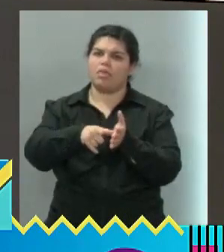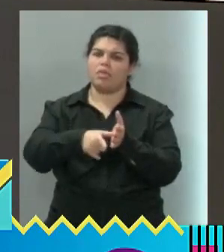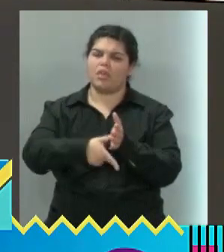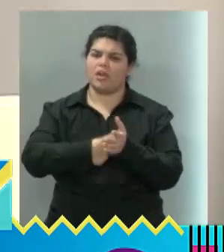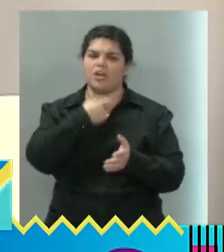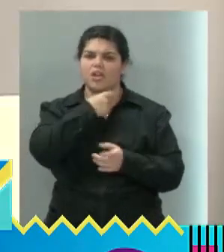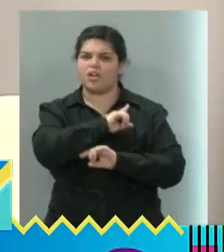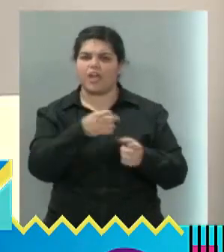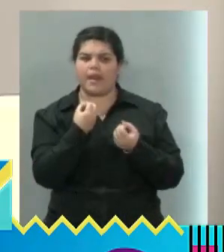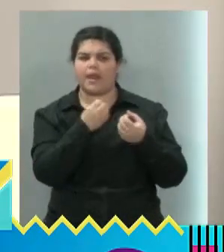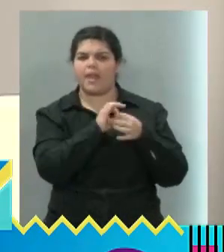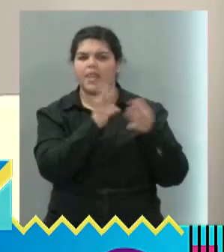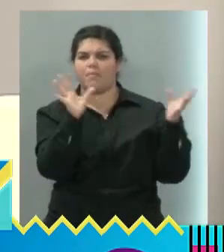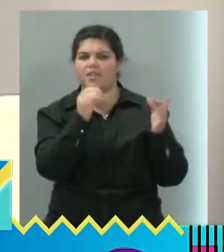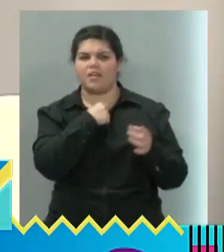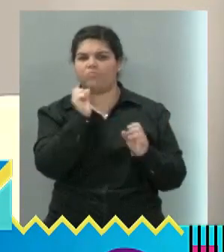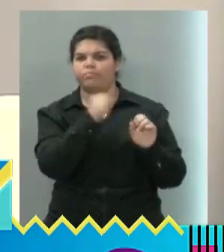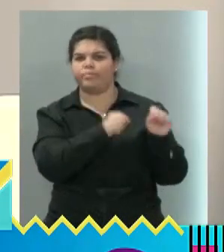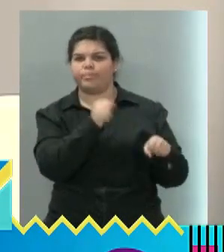porque éramos la riqueza,